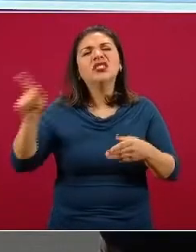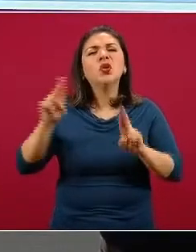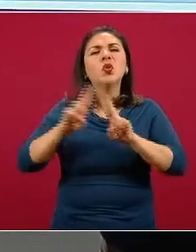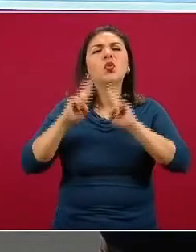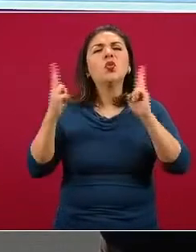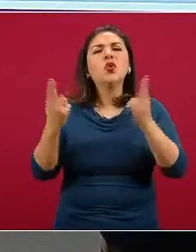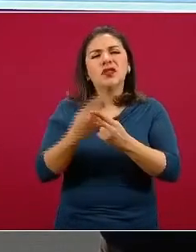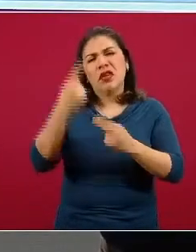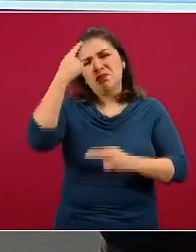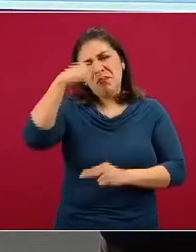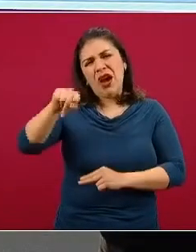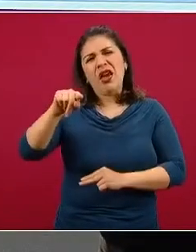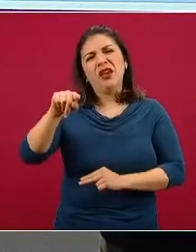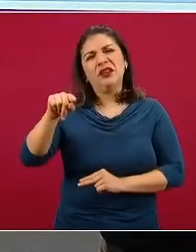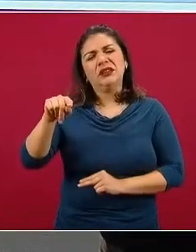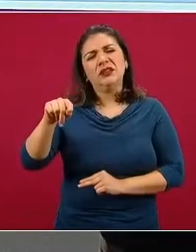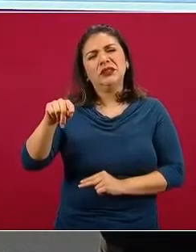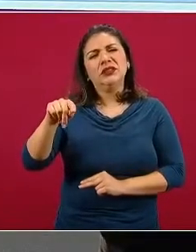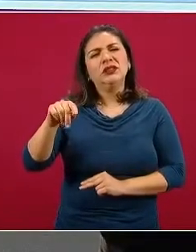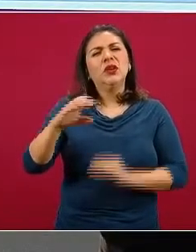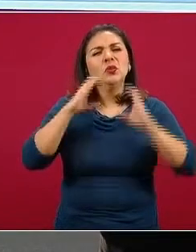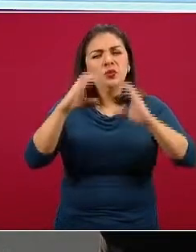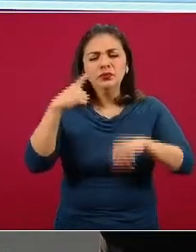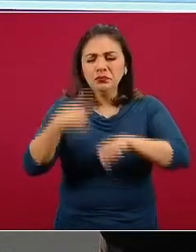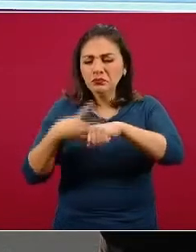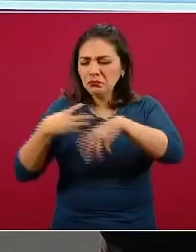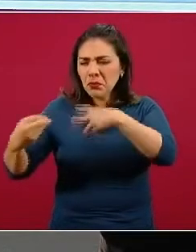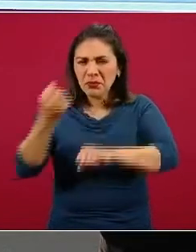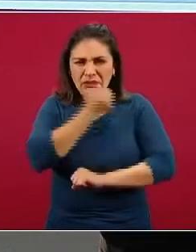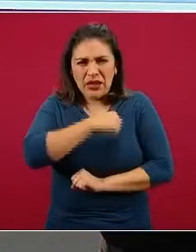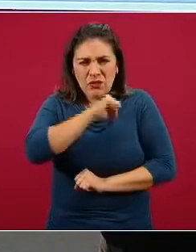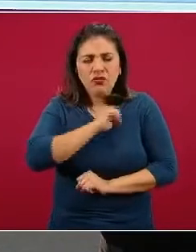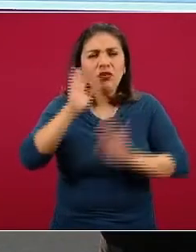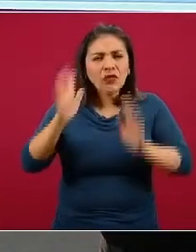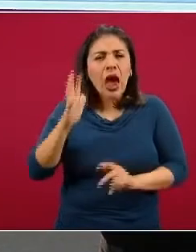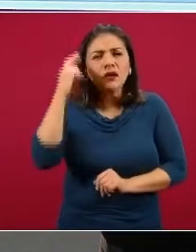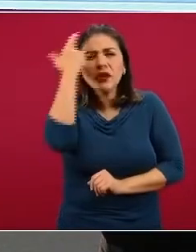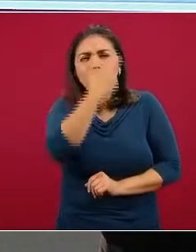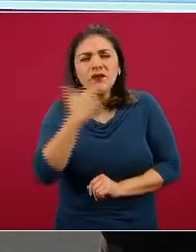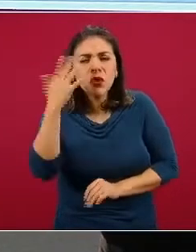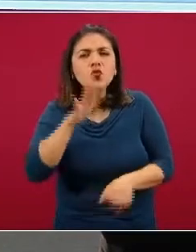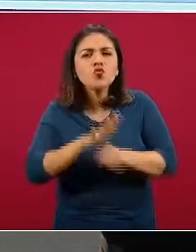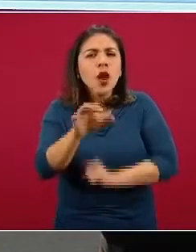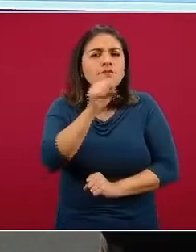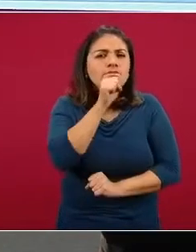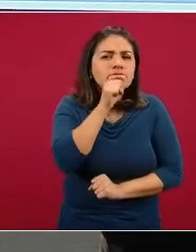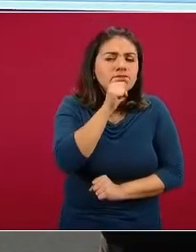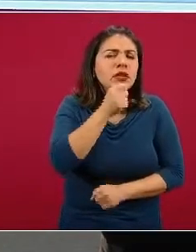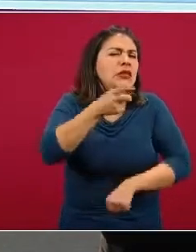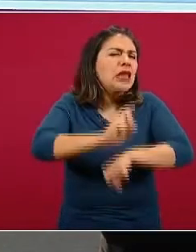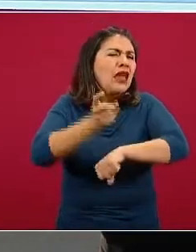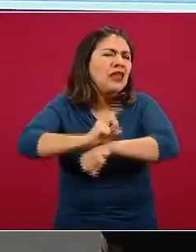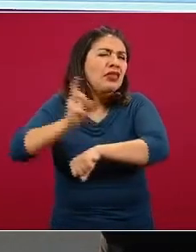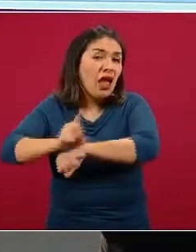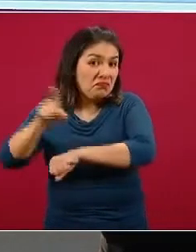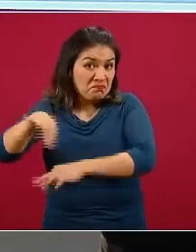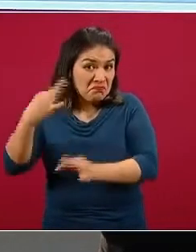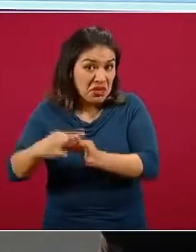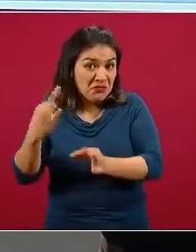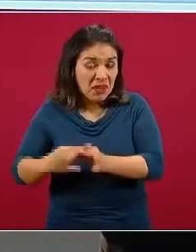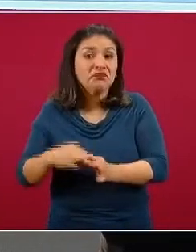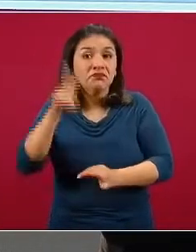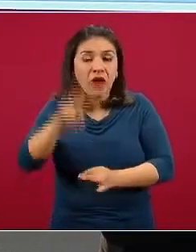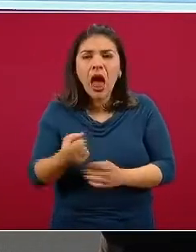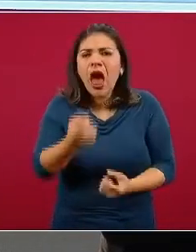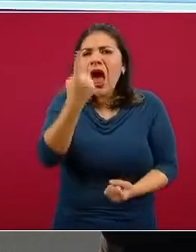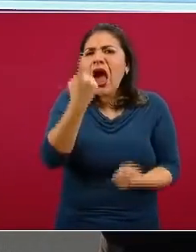inteligencia epidemiológica sanitaria se están revisando los indicadores todos los días. Hay algunos indicadores como